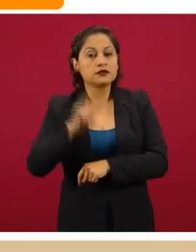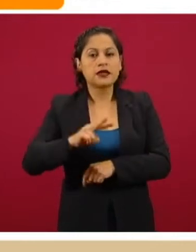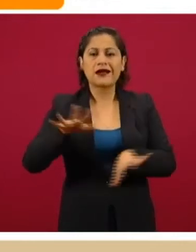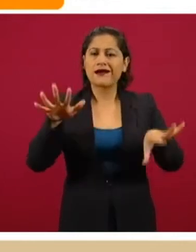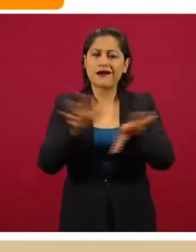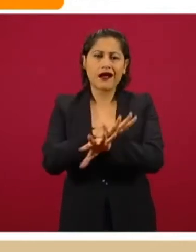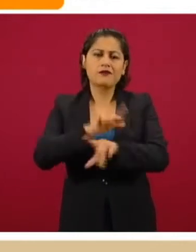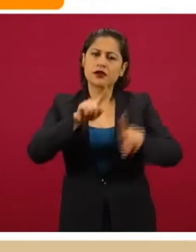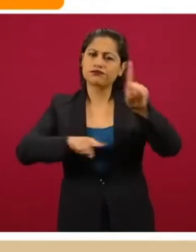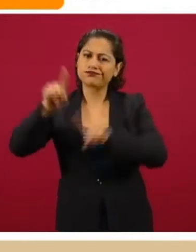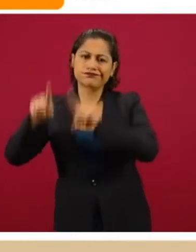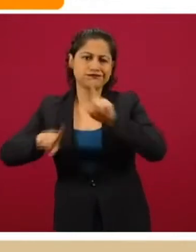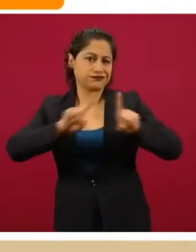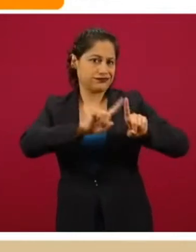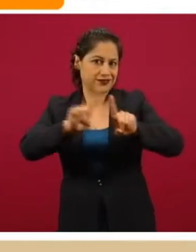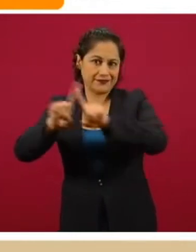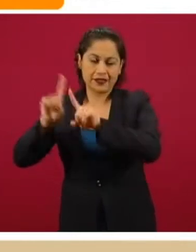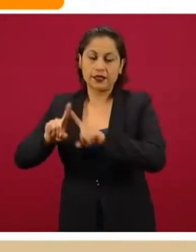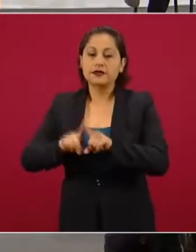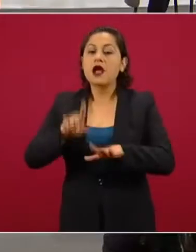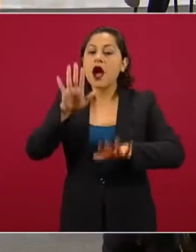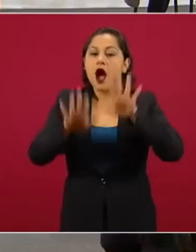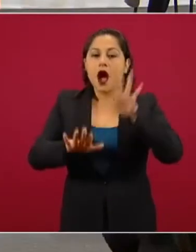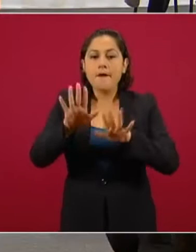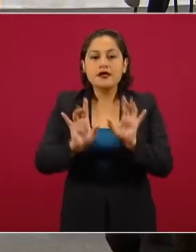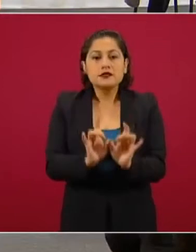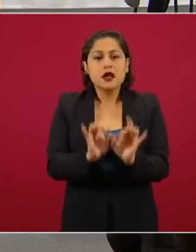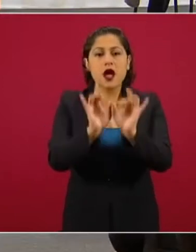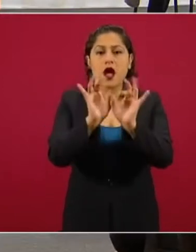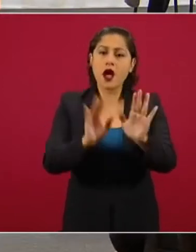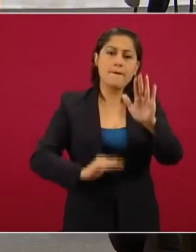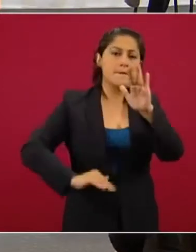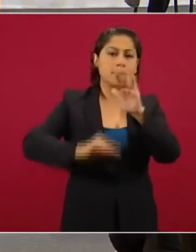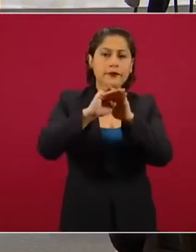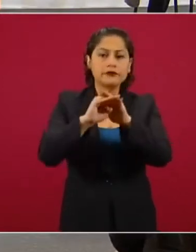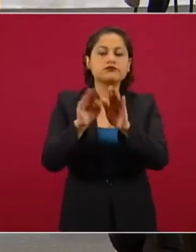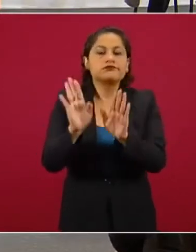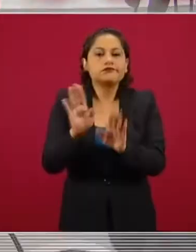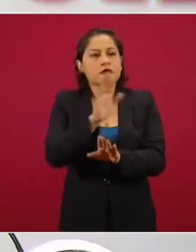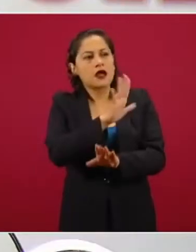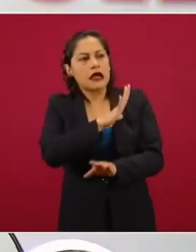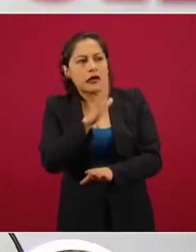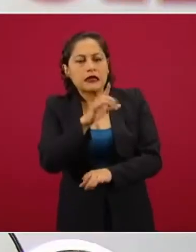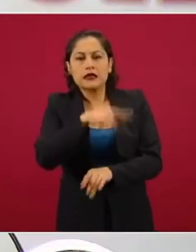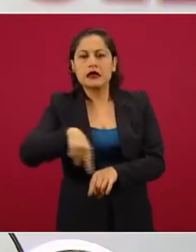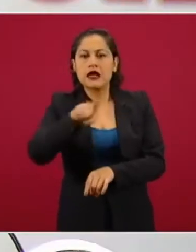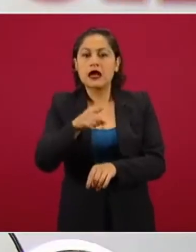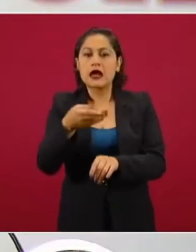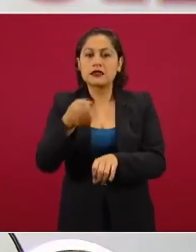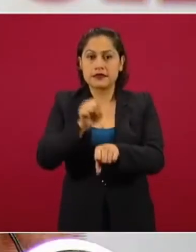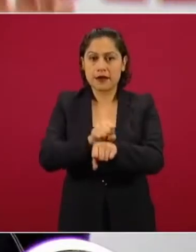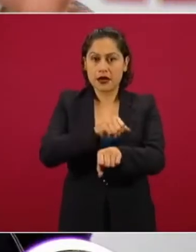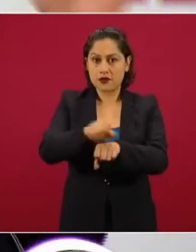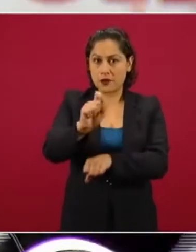variables. Algunas ciertamente llegaron a un punto máximo, en general cerca de la última semana de julio, que es la semana 29 del